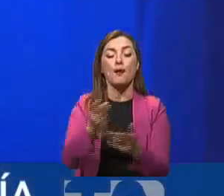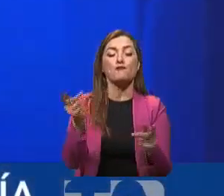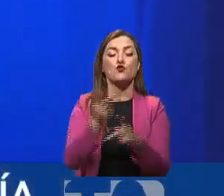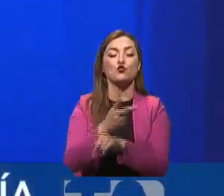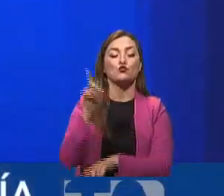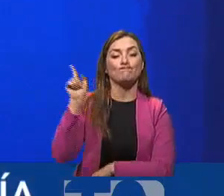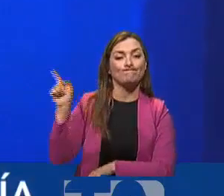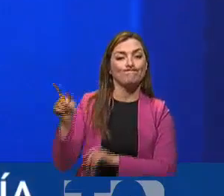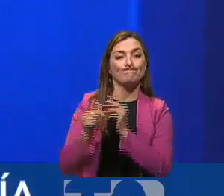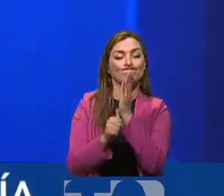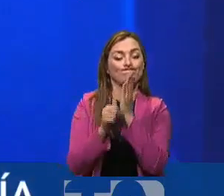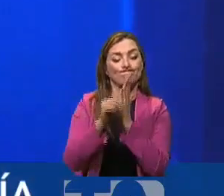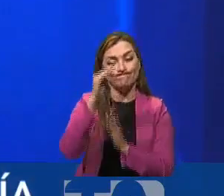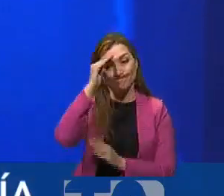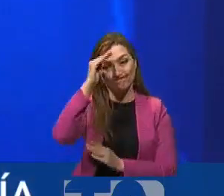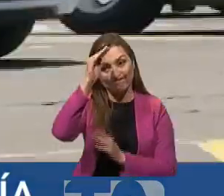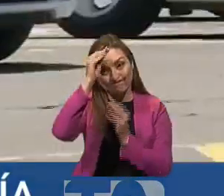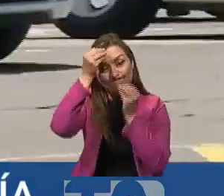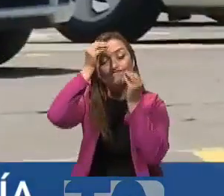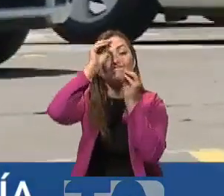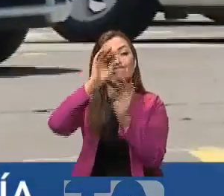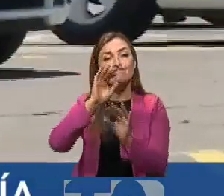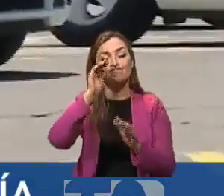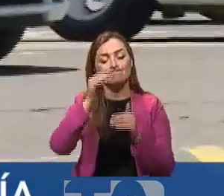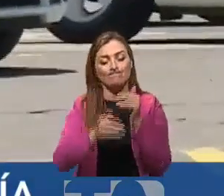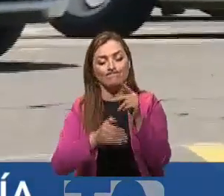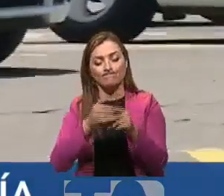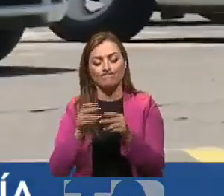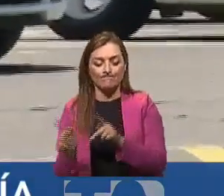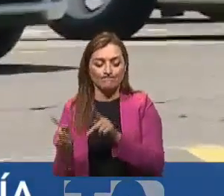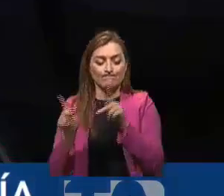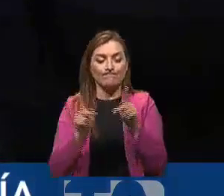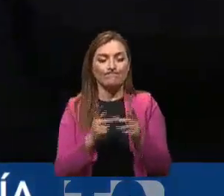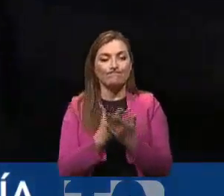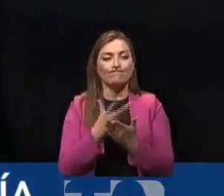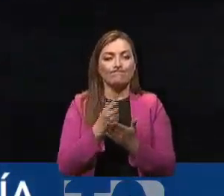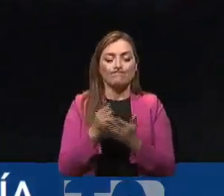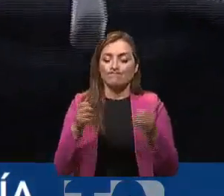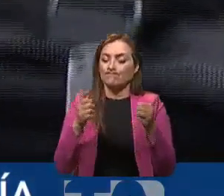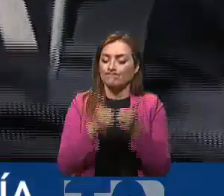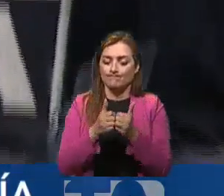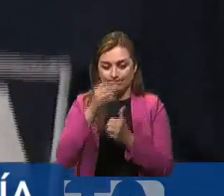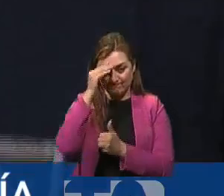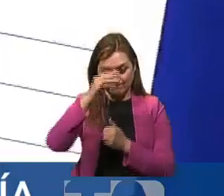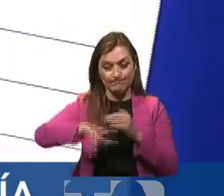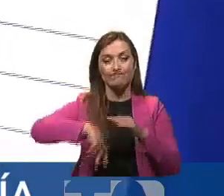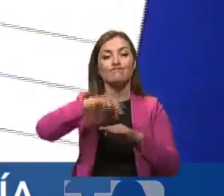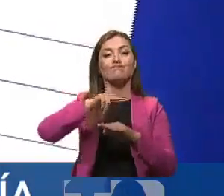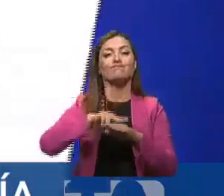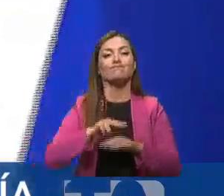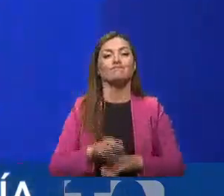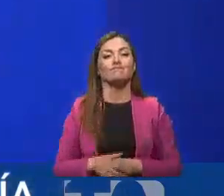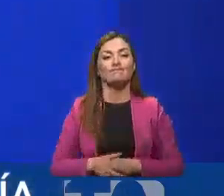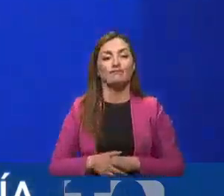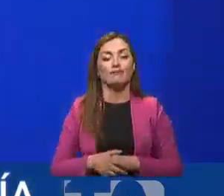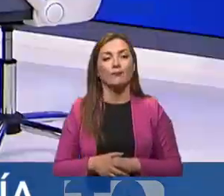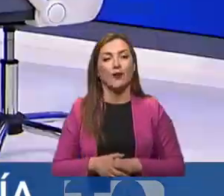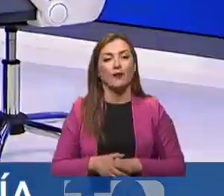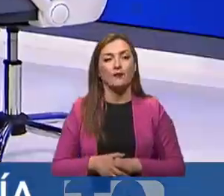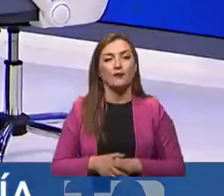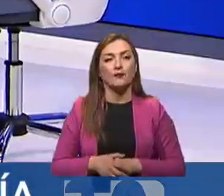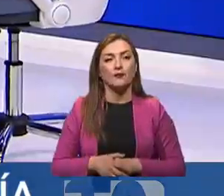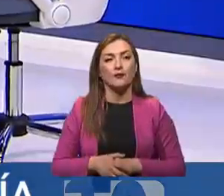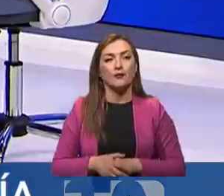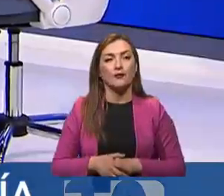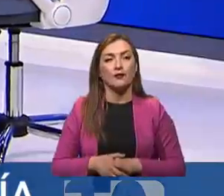del Interior, Juan Zapata, dio a conocer cómo avanza el plan de repotenciación para la Policía Nacional. Los chalecos que ayer tuvimos... ¿Cuándo